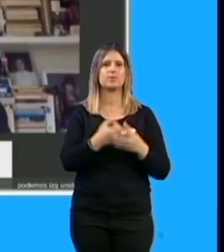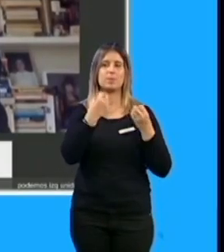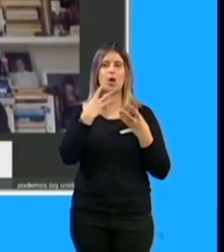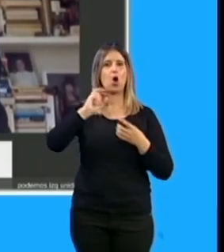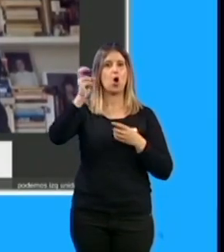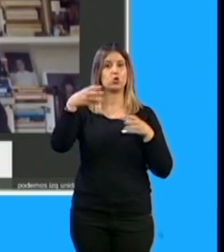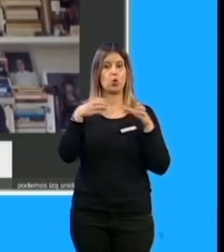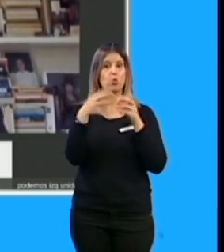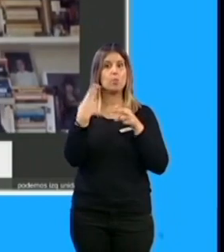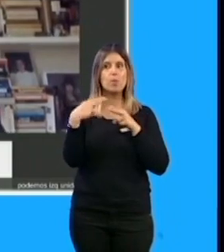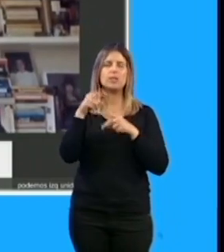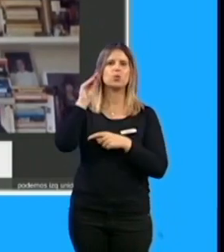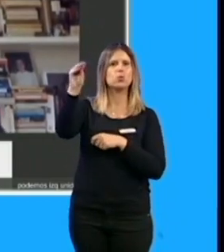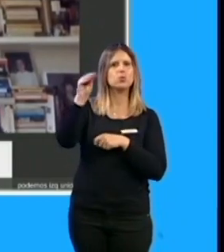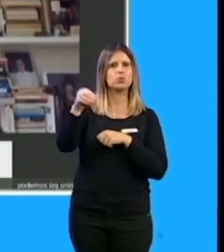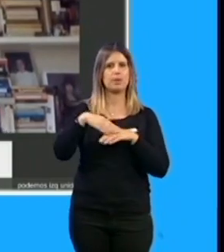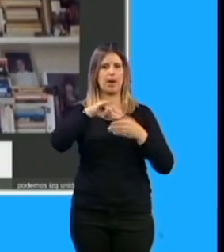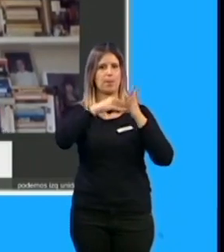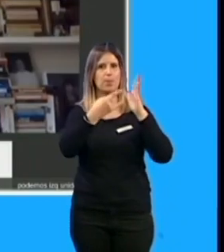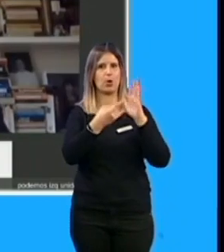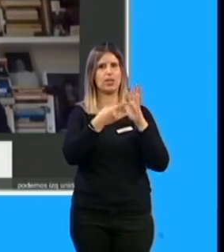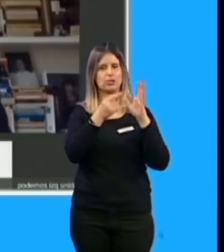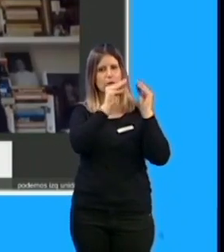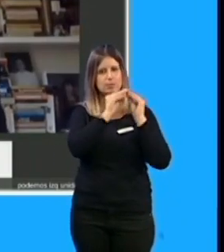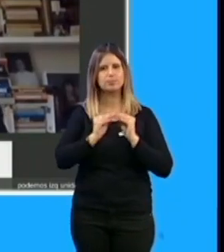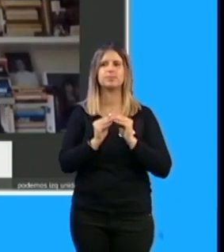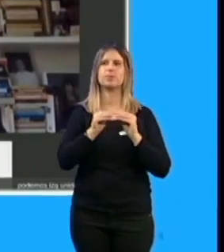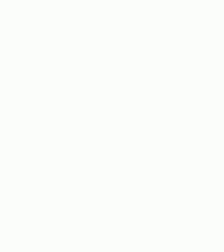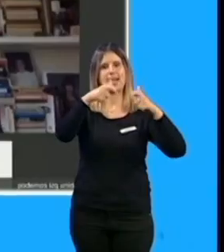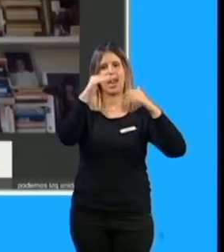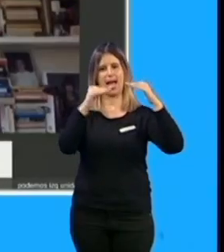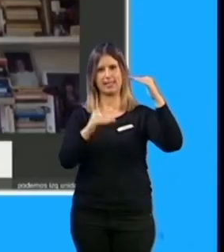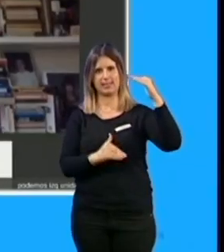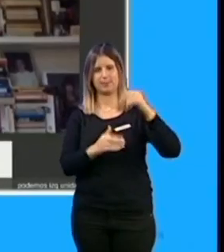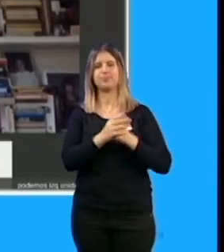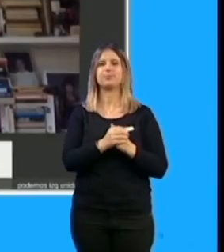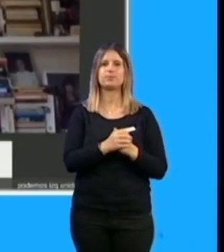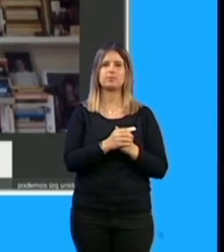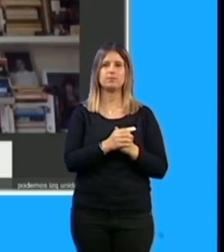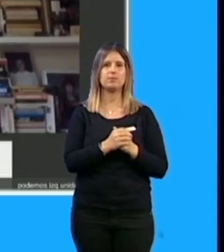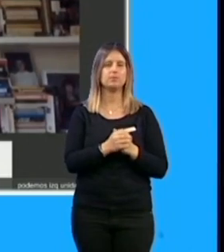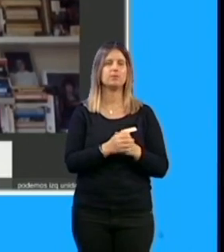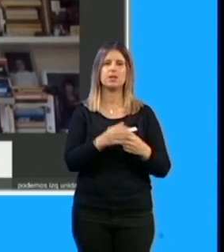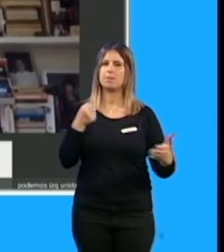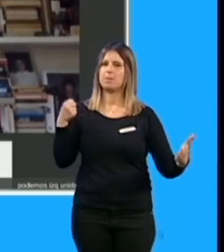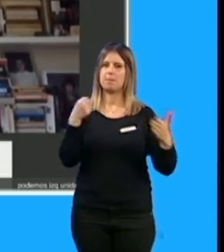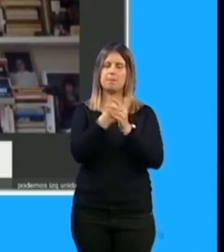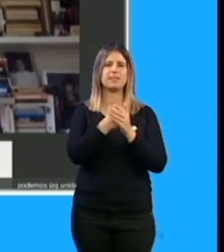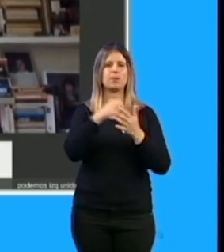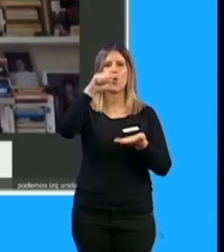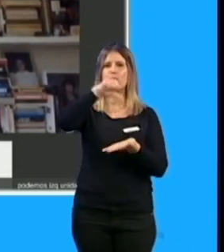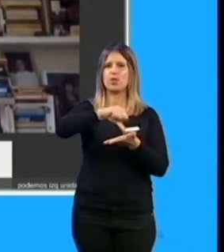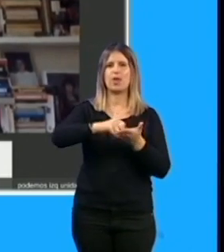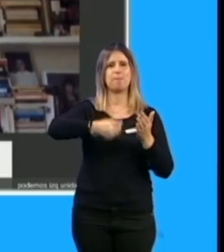otros grupos para elaborar la petición de los proyectos ligados a los fondos europeos. Peatonalicen al máximo la ciudad, pacifiquen